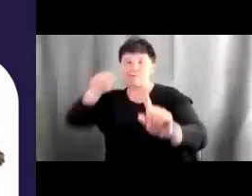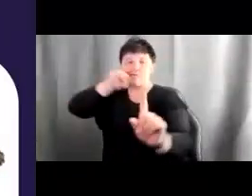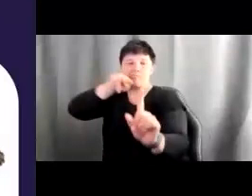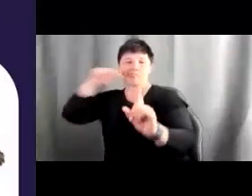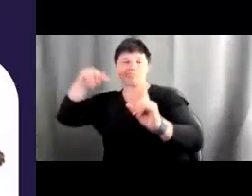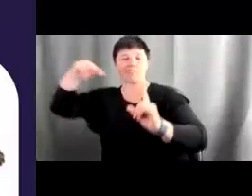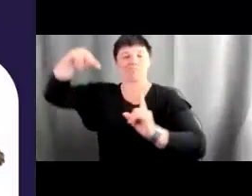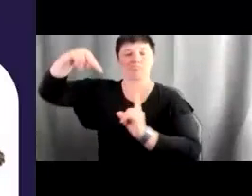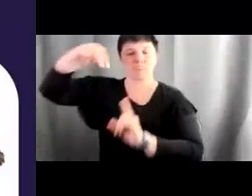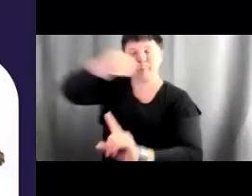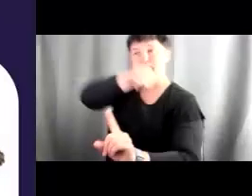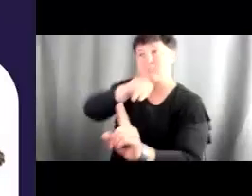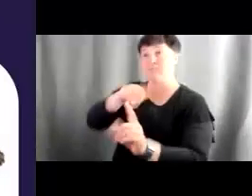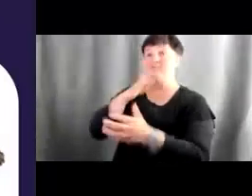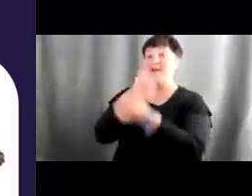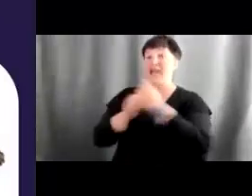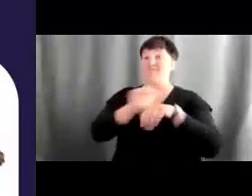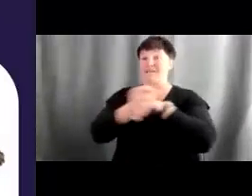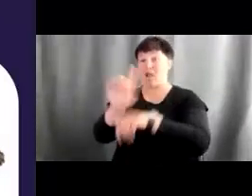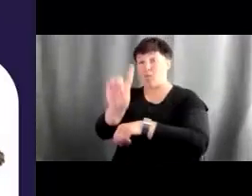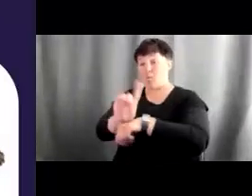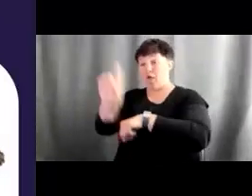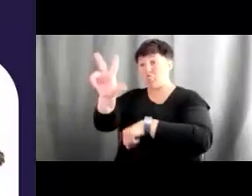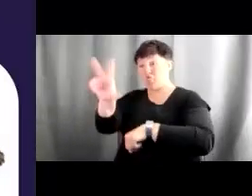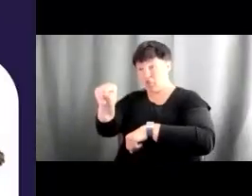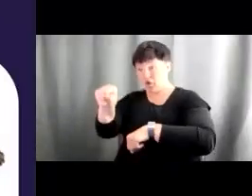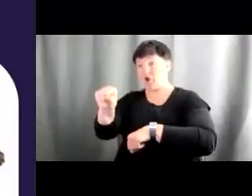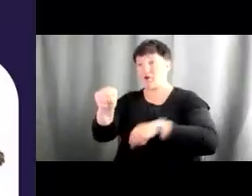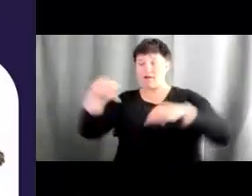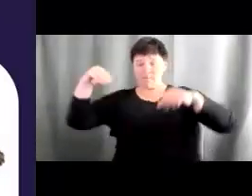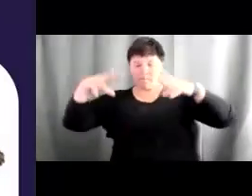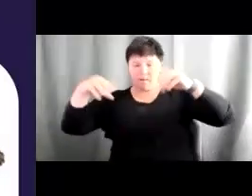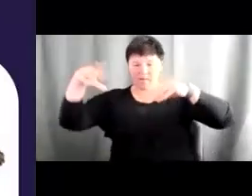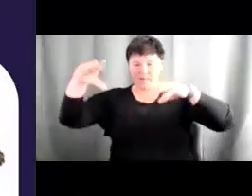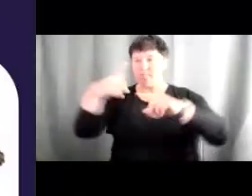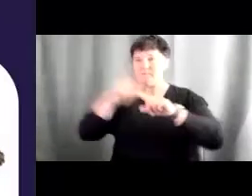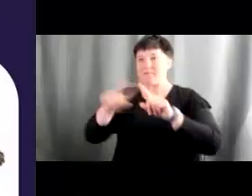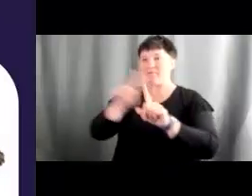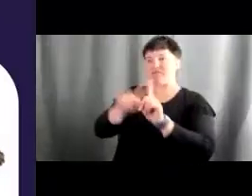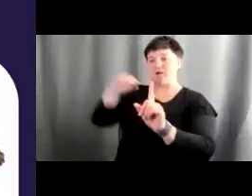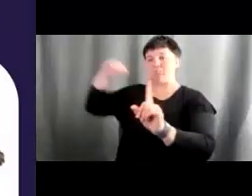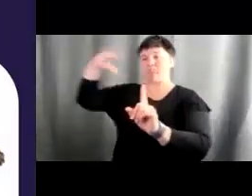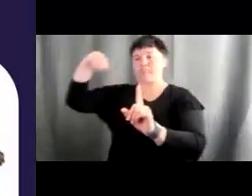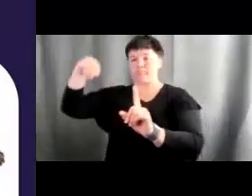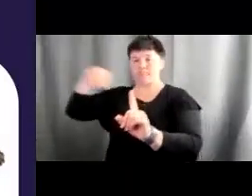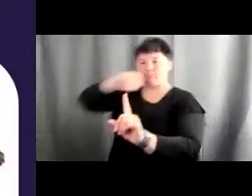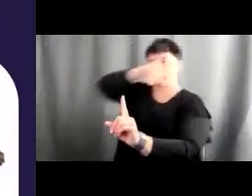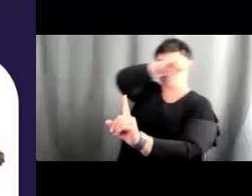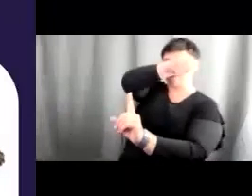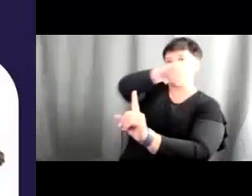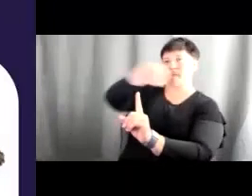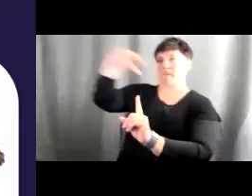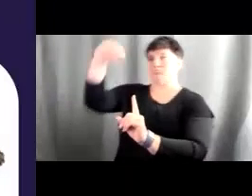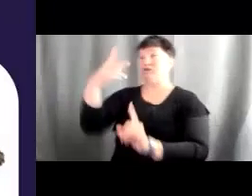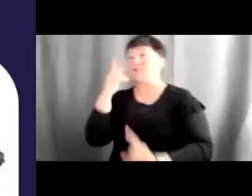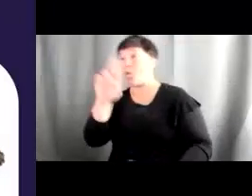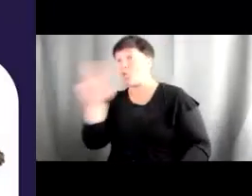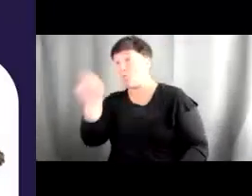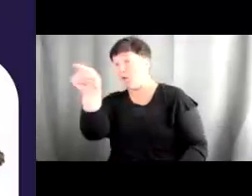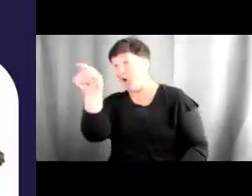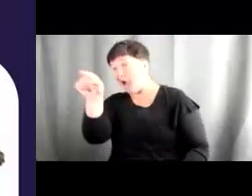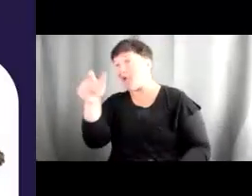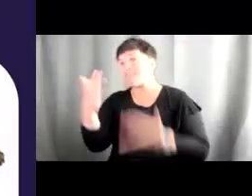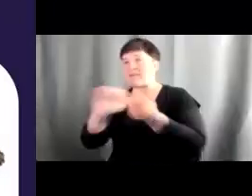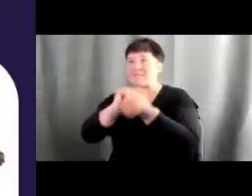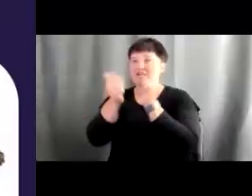cada noche, a la 1:30, está tomando una foto, pero podría estarlo haciendo desde un ángulo diferente. Y como se puede ver a la derecha, eso